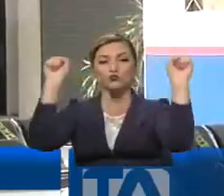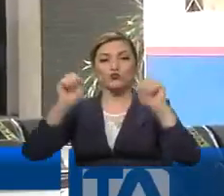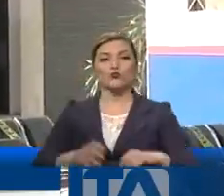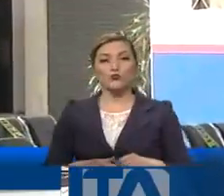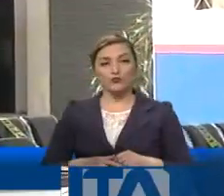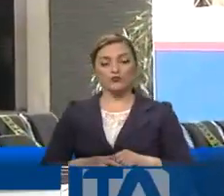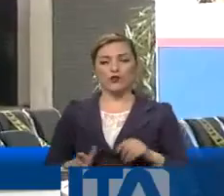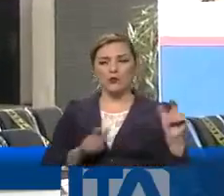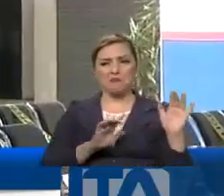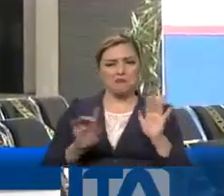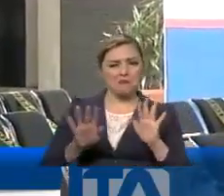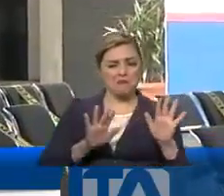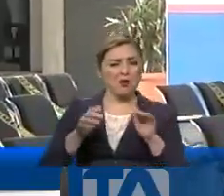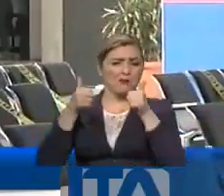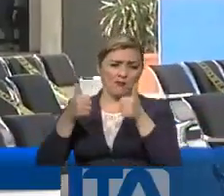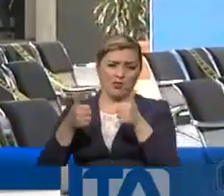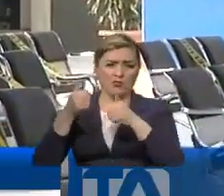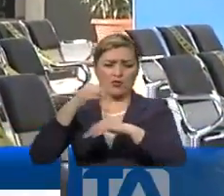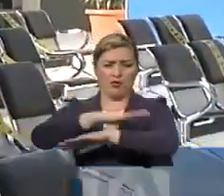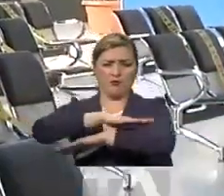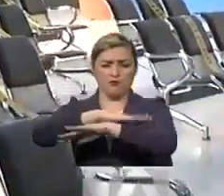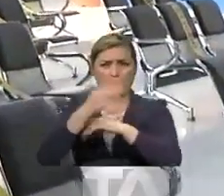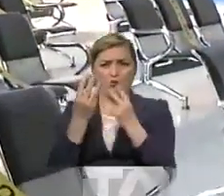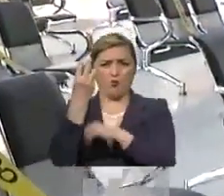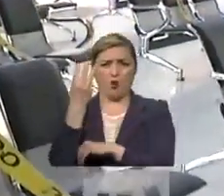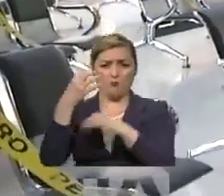entonces la afluencia de la gente? ¿Está funcionando bien la página web? ¿No ha habido